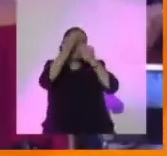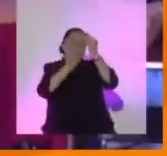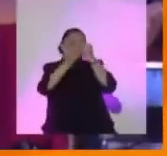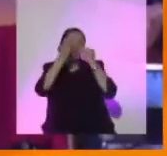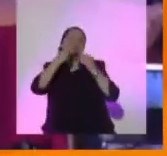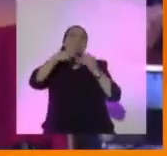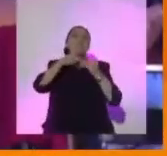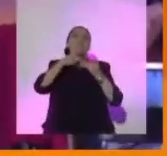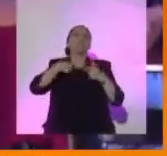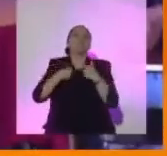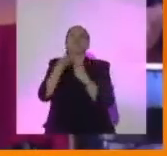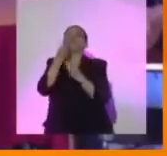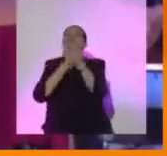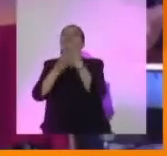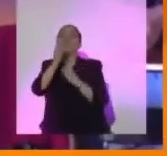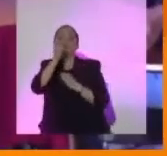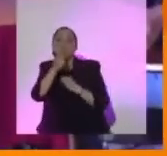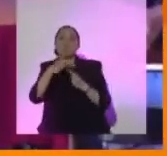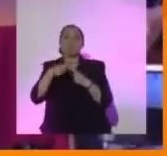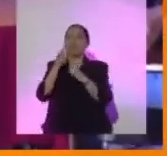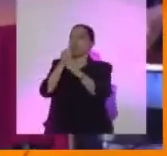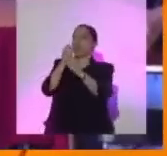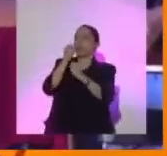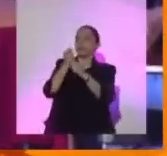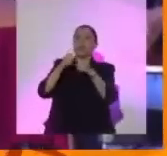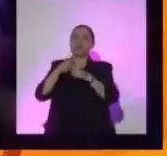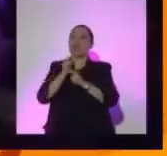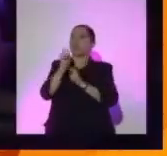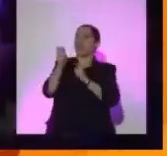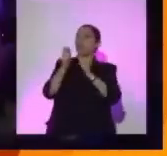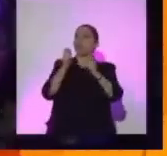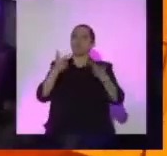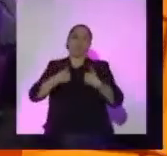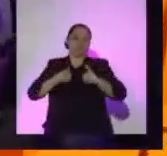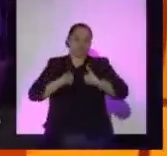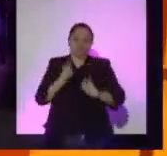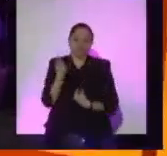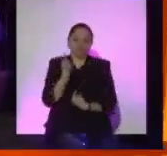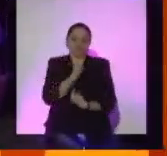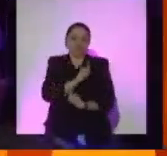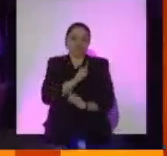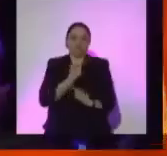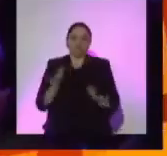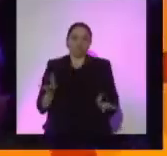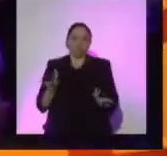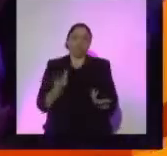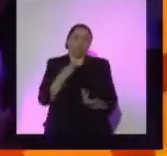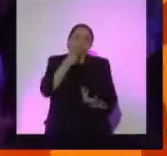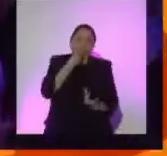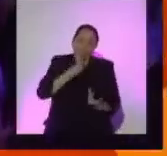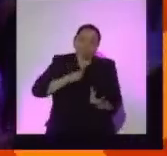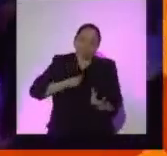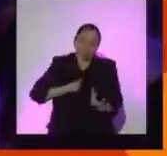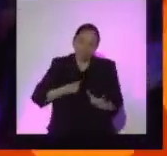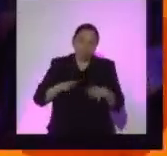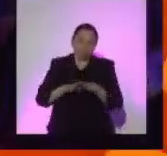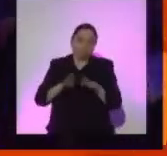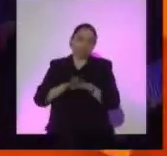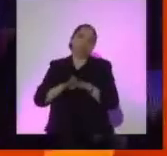principal y reconocimiento la manera en la que más nos acordamos de él es no solo por haber coordinado